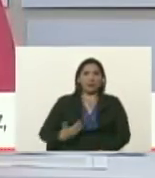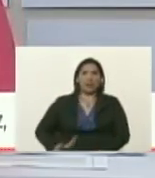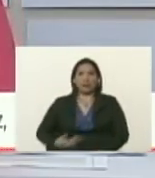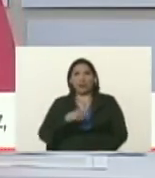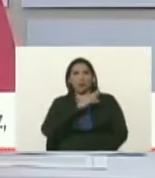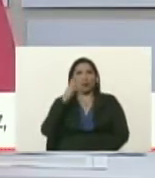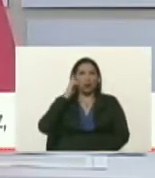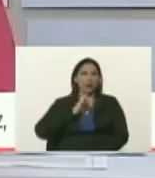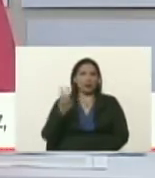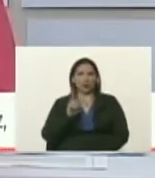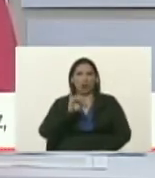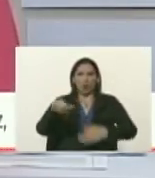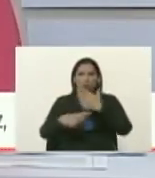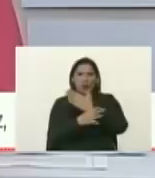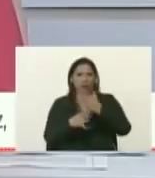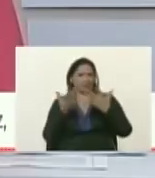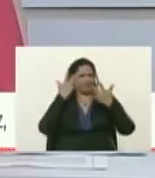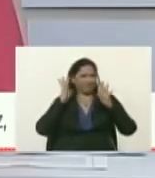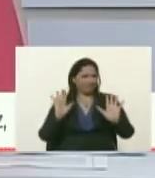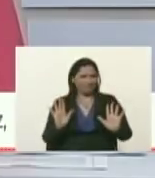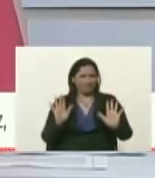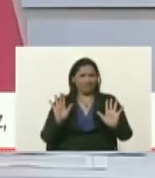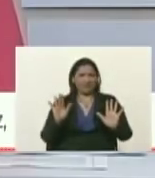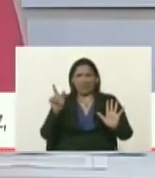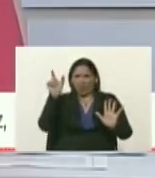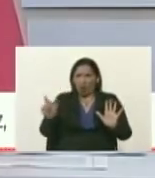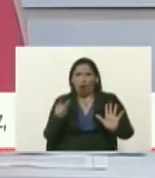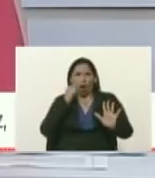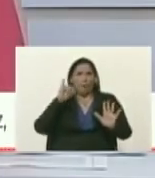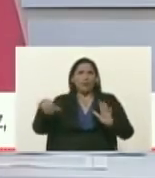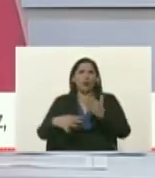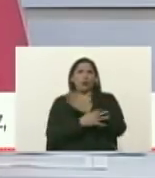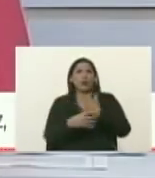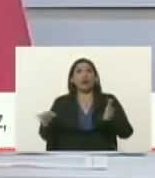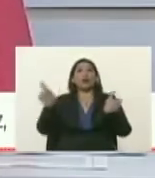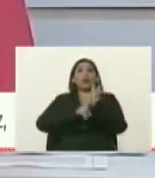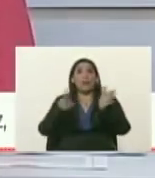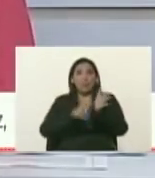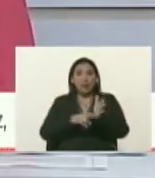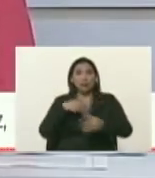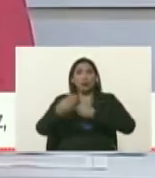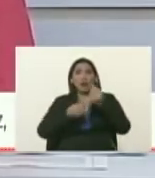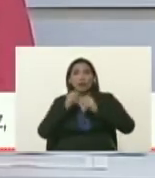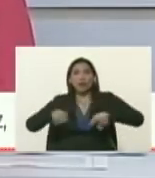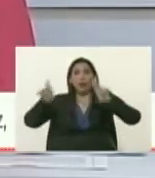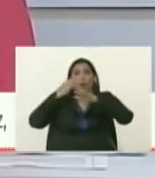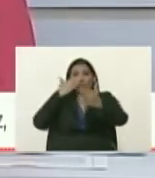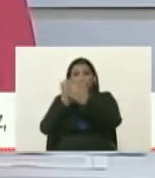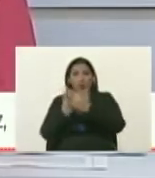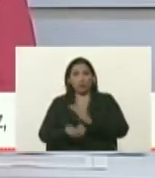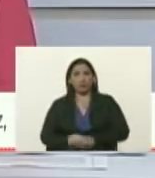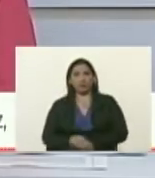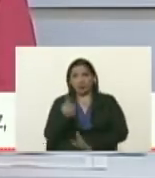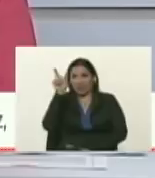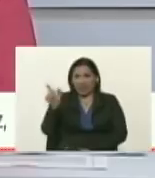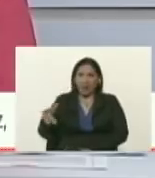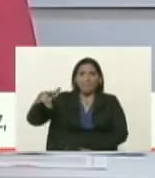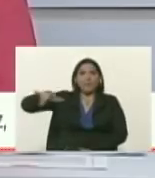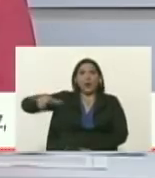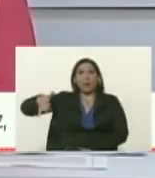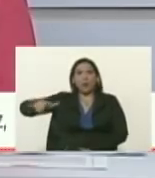Venezuela. El señor Juan Guaidó, lo repito, como lo dicen las Naciones Unidas, es un